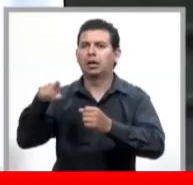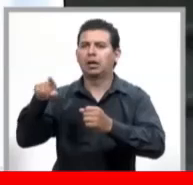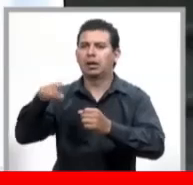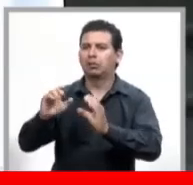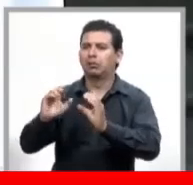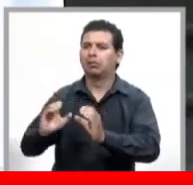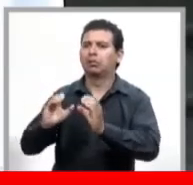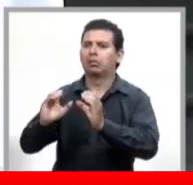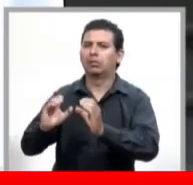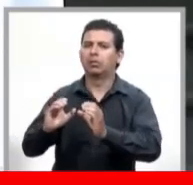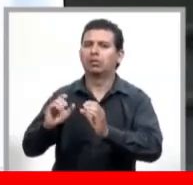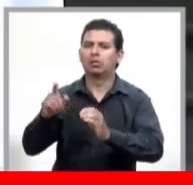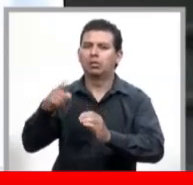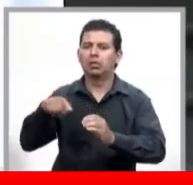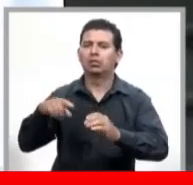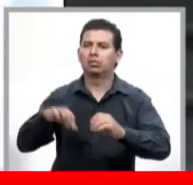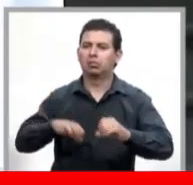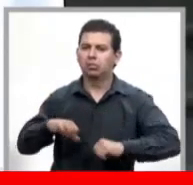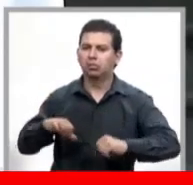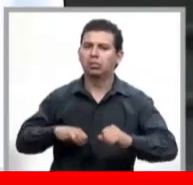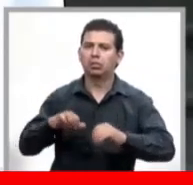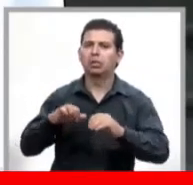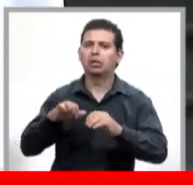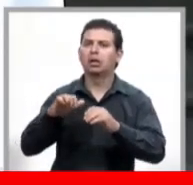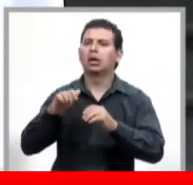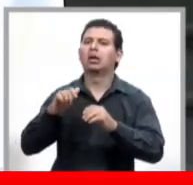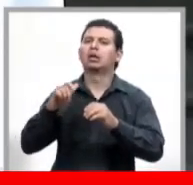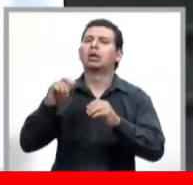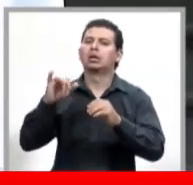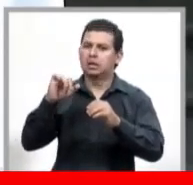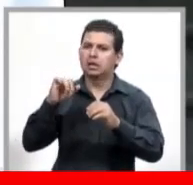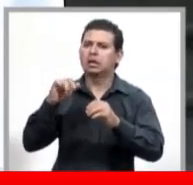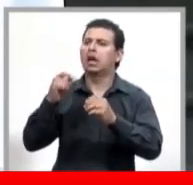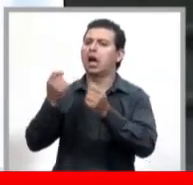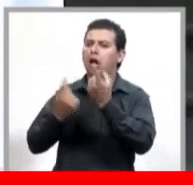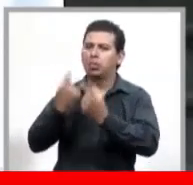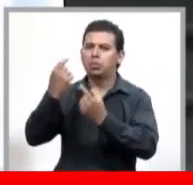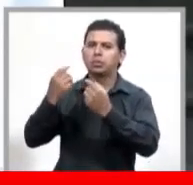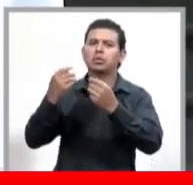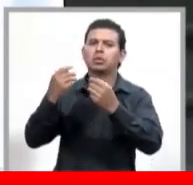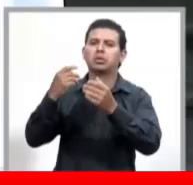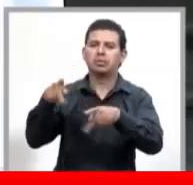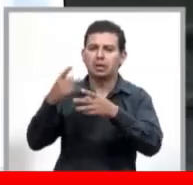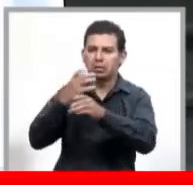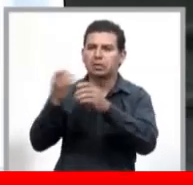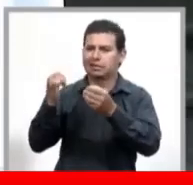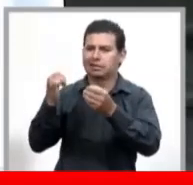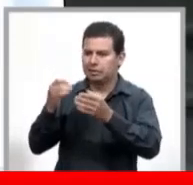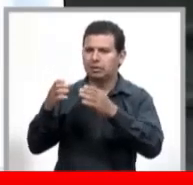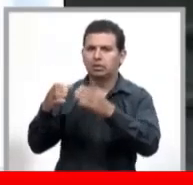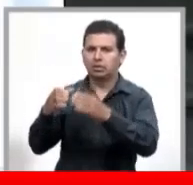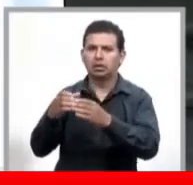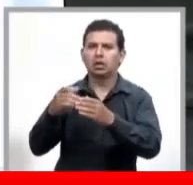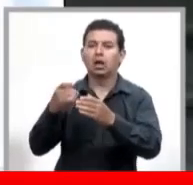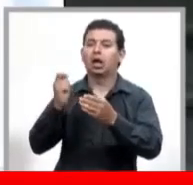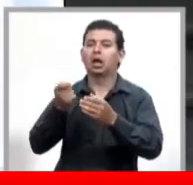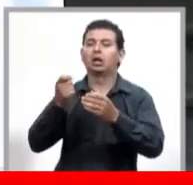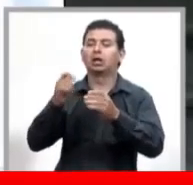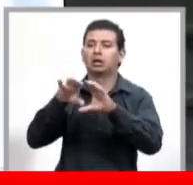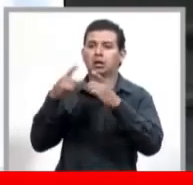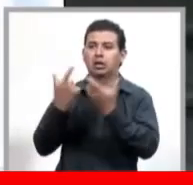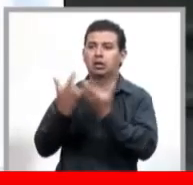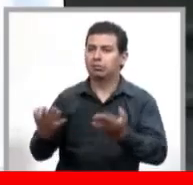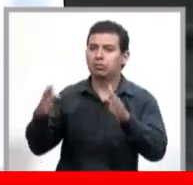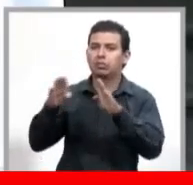actividades se limiten a tareas esenciales. Esto significa no vamos a cerrar el